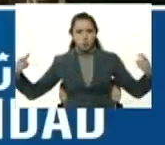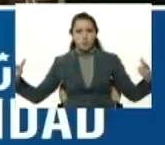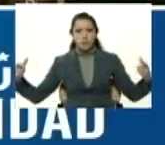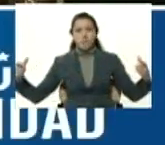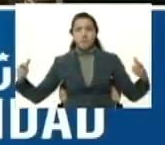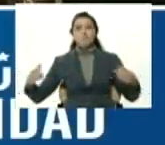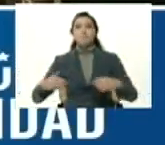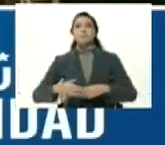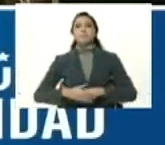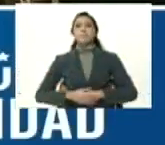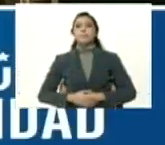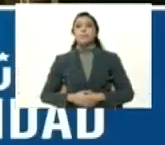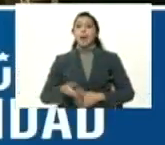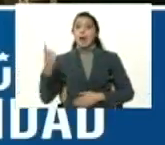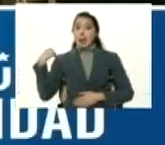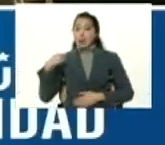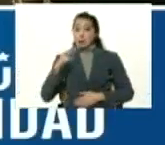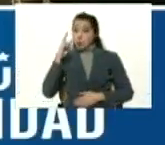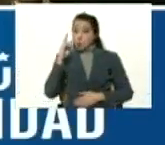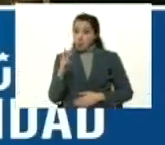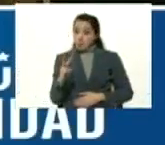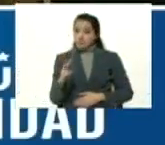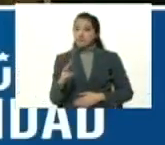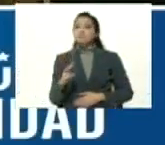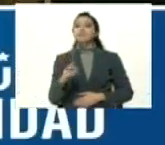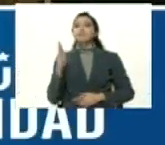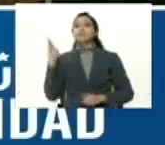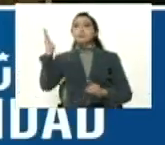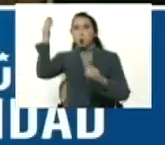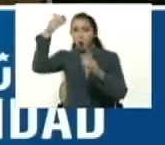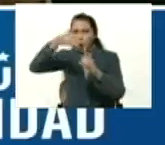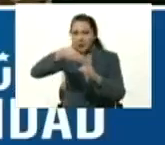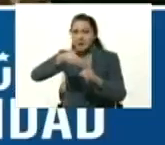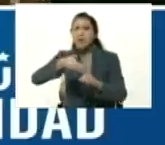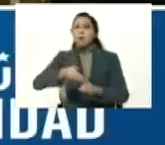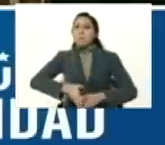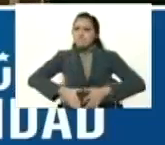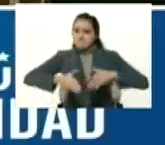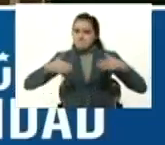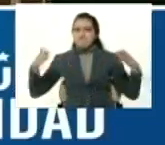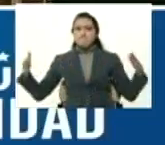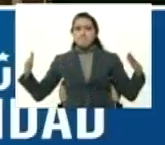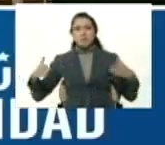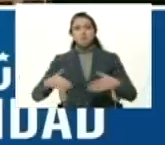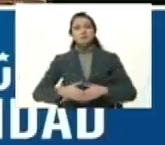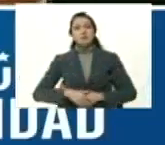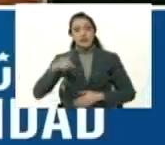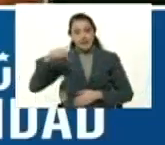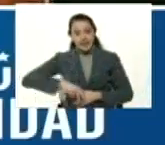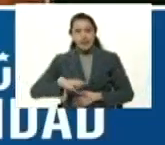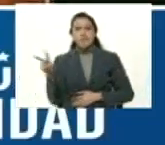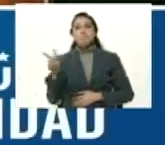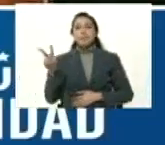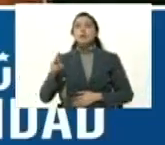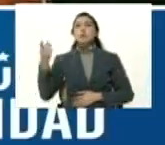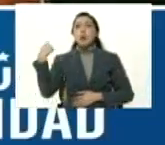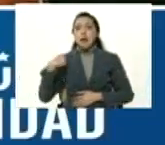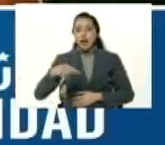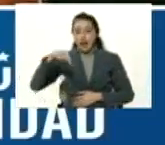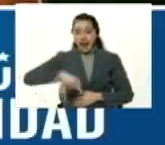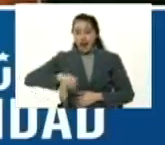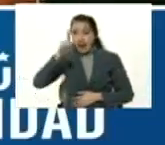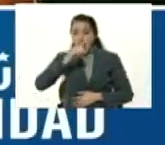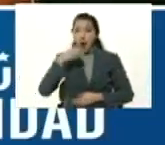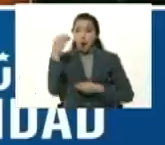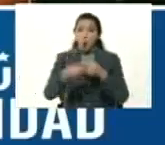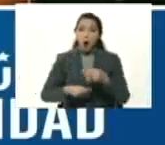más. Y tenemos que ver ese más en el horizonte en poco tiempo. Venezuela tiene que este año 2021